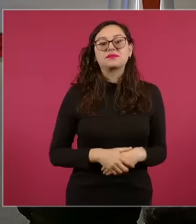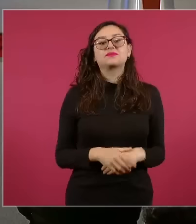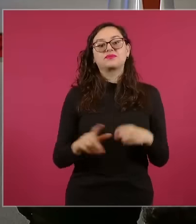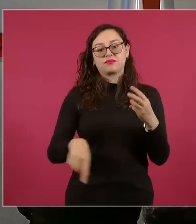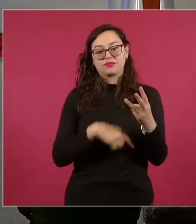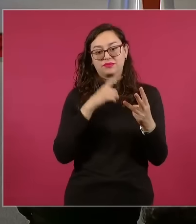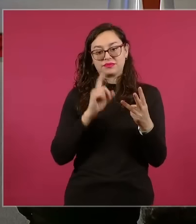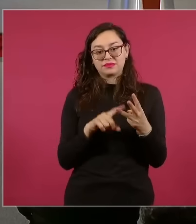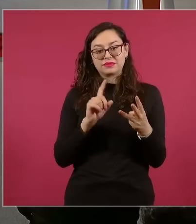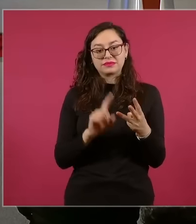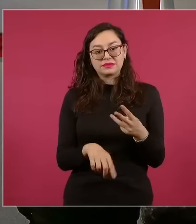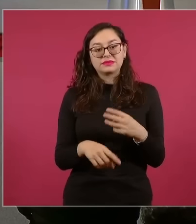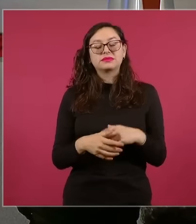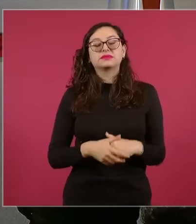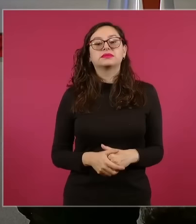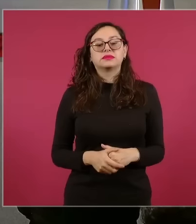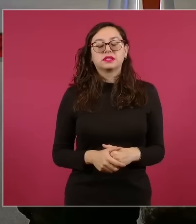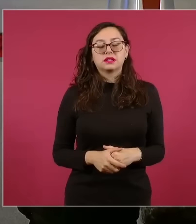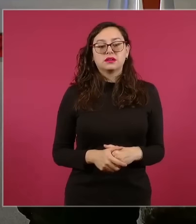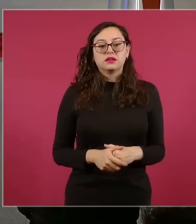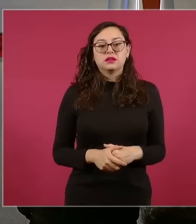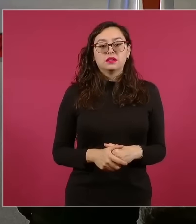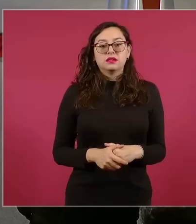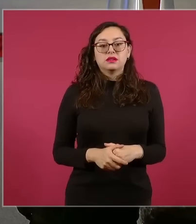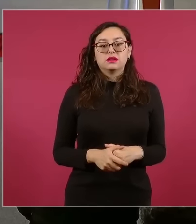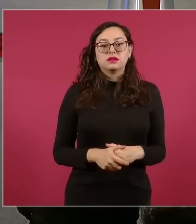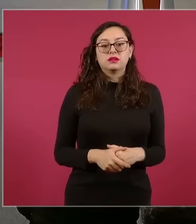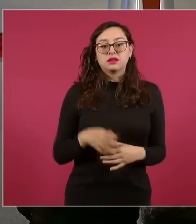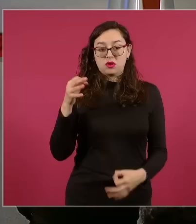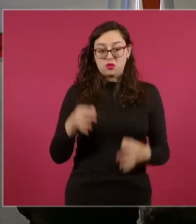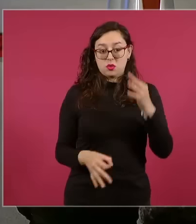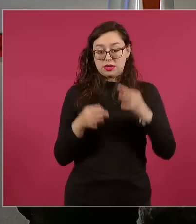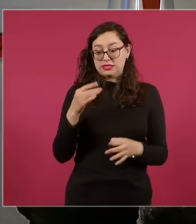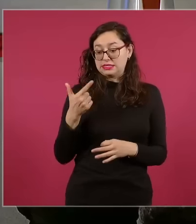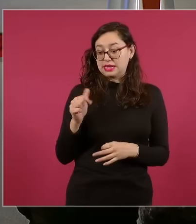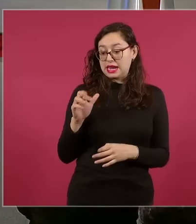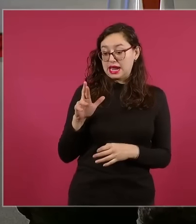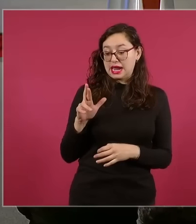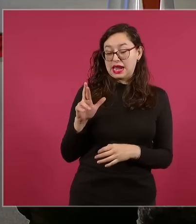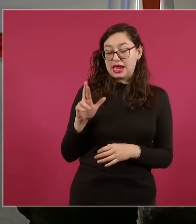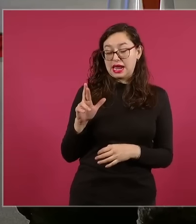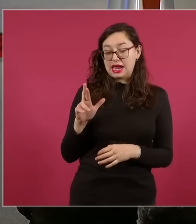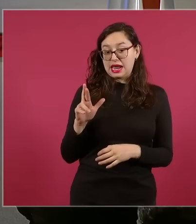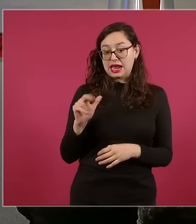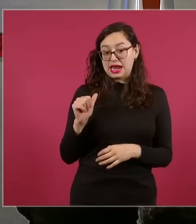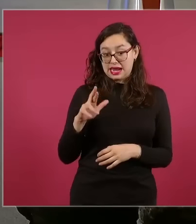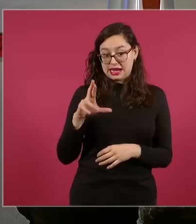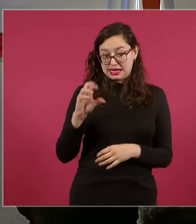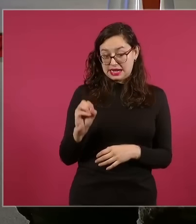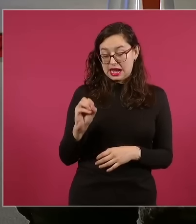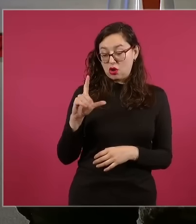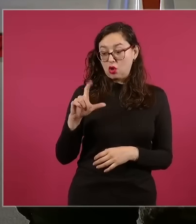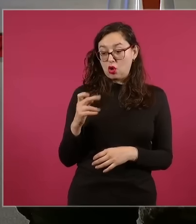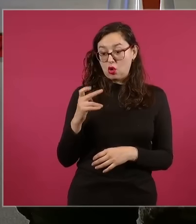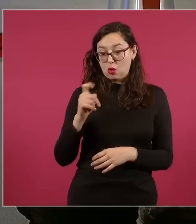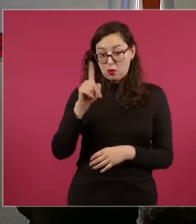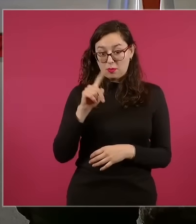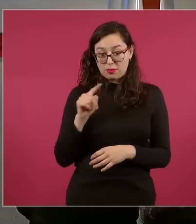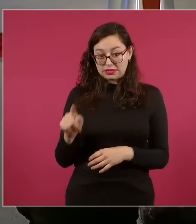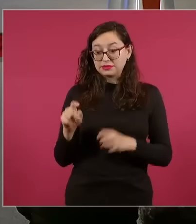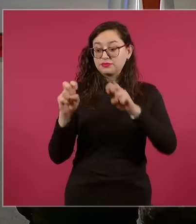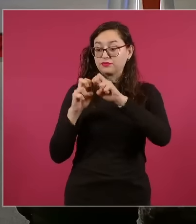caso de El juez Genaro Gerardo Genaro Alarcón López así como de los